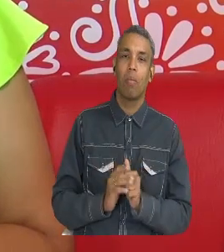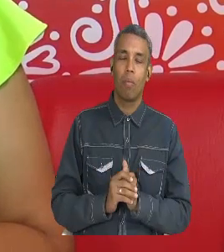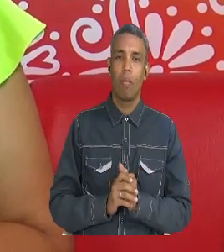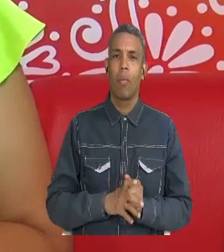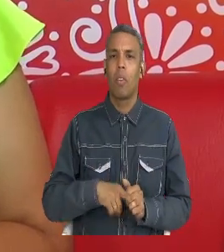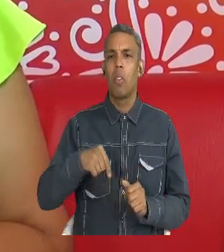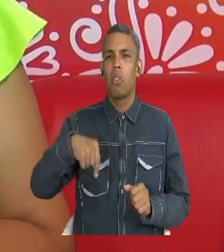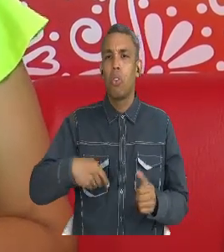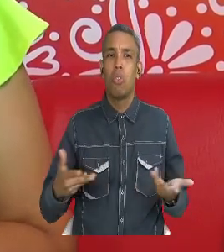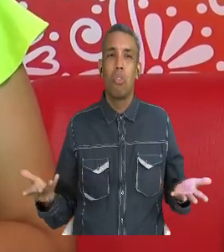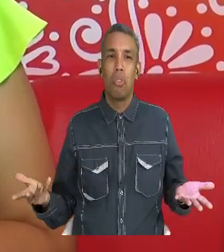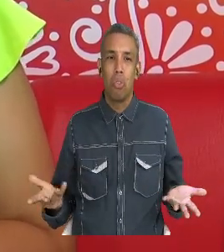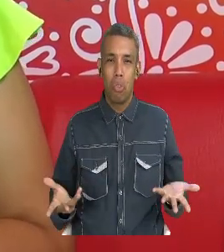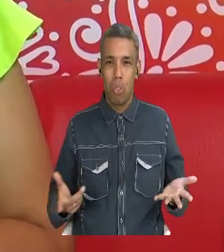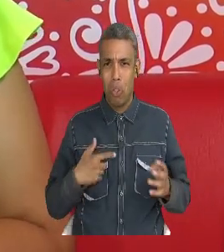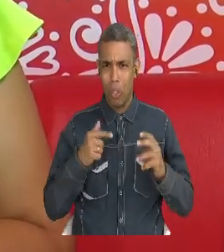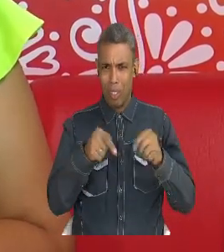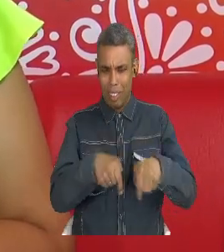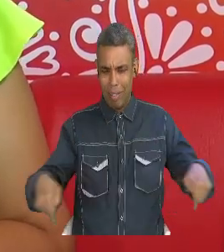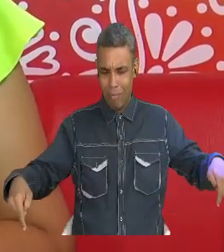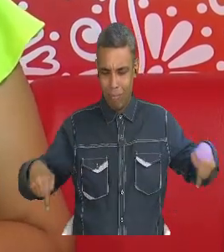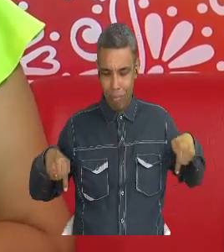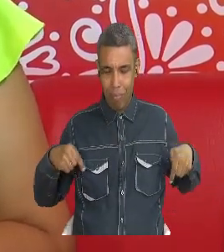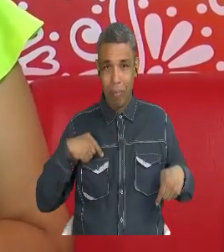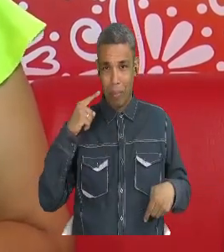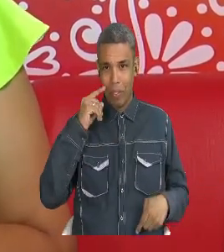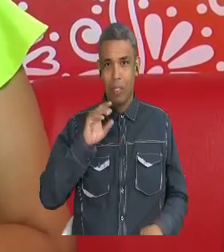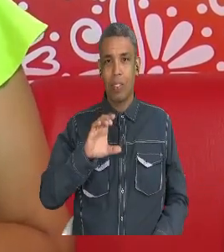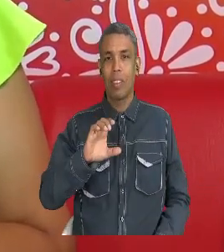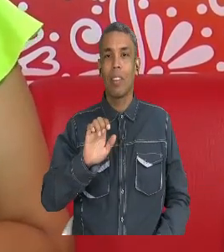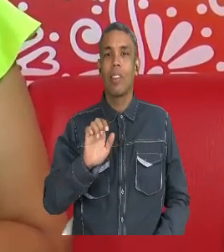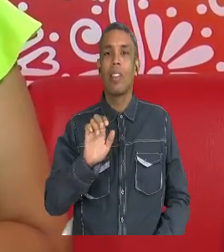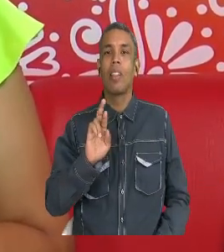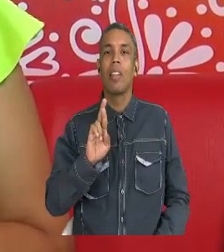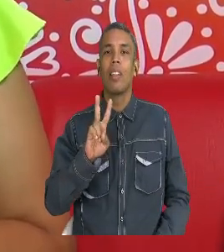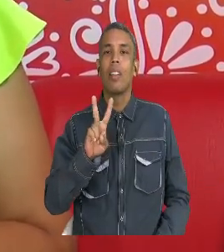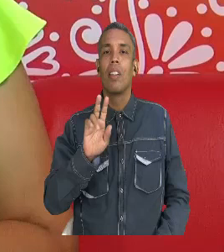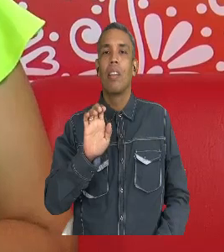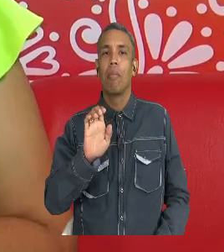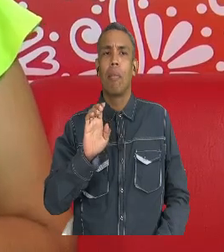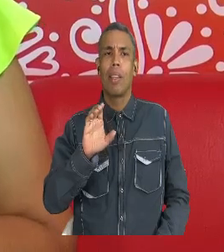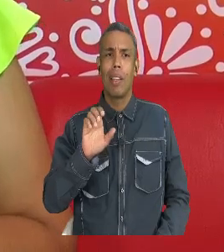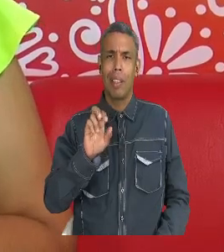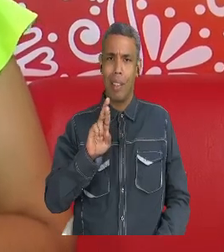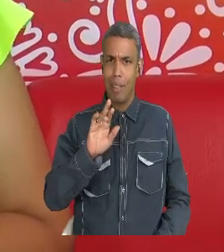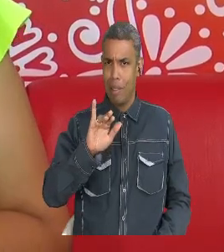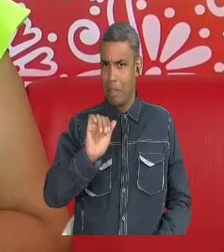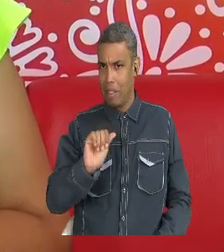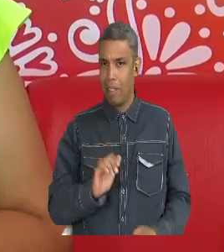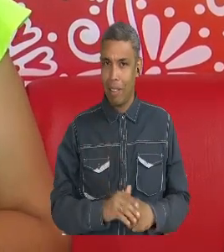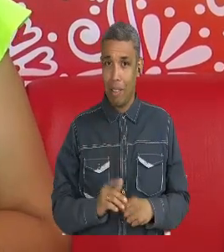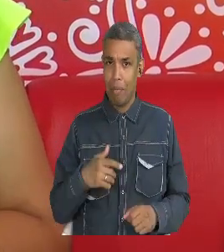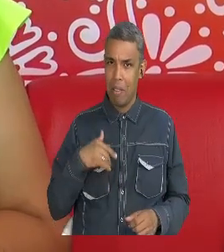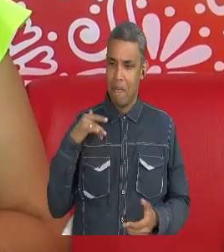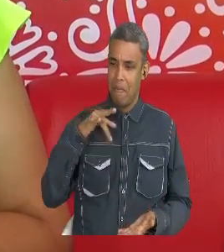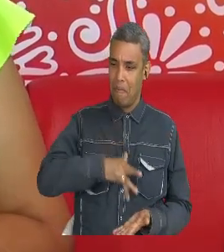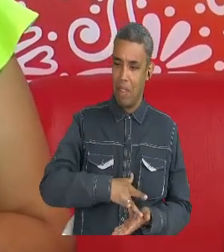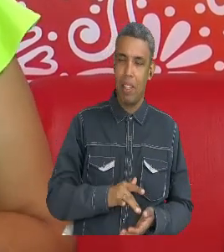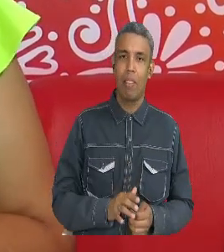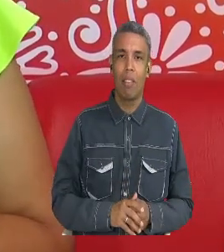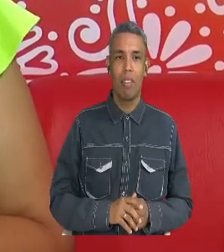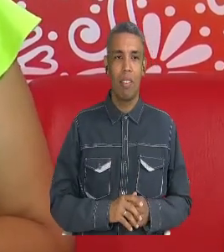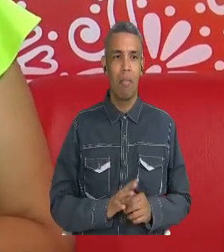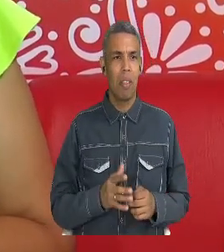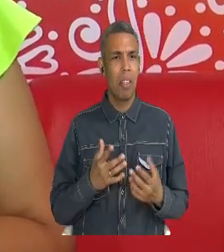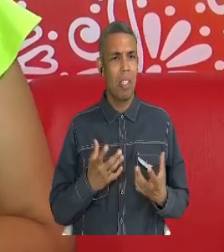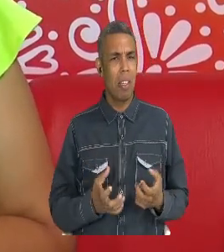son los artistas que se van a presentar este fin de semana aquí en la cervecería, pero también queremos hablar con nuestras profesionales,